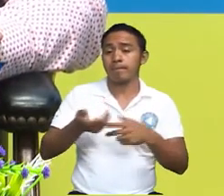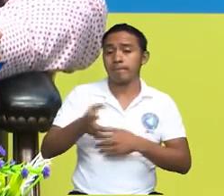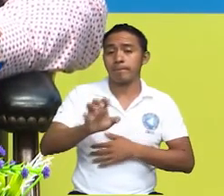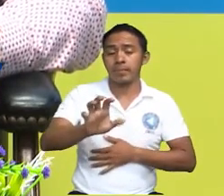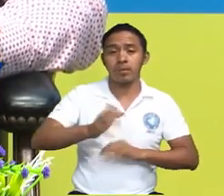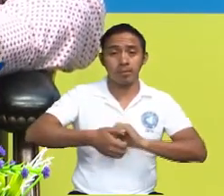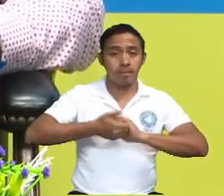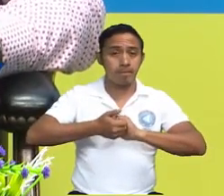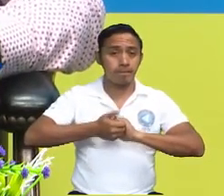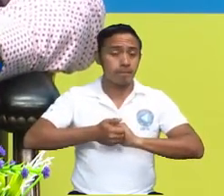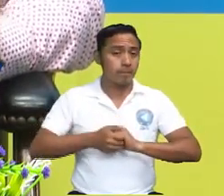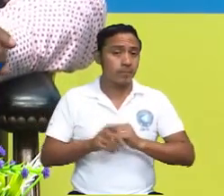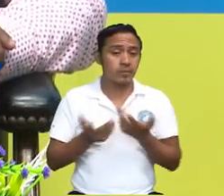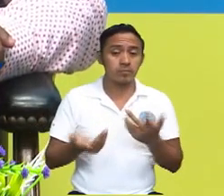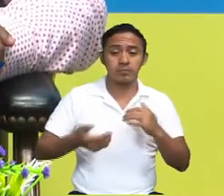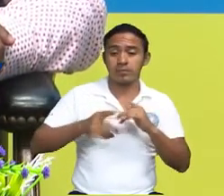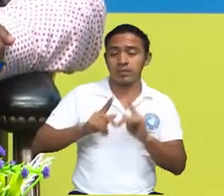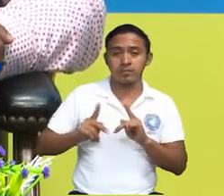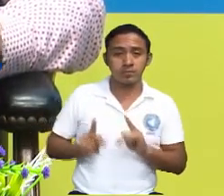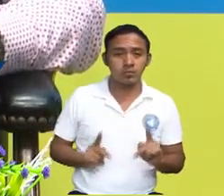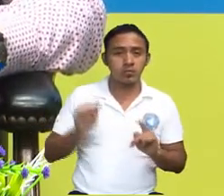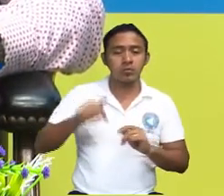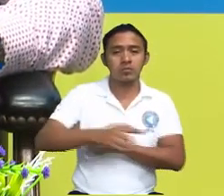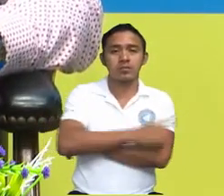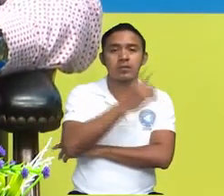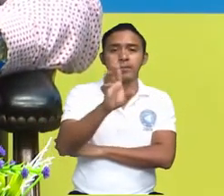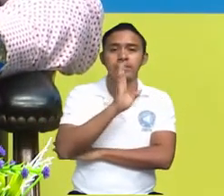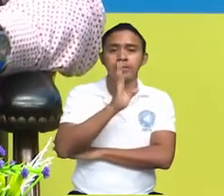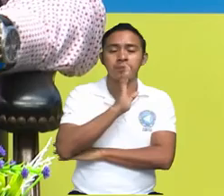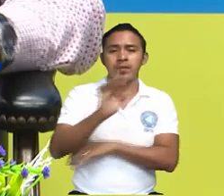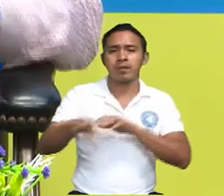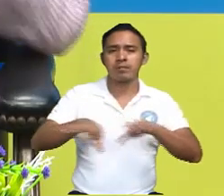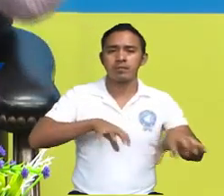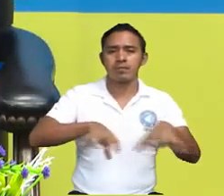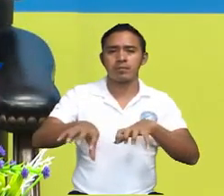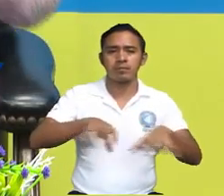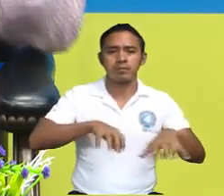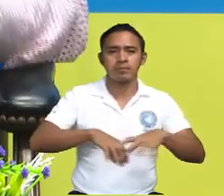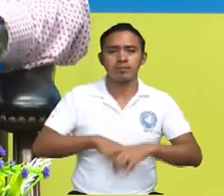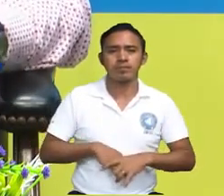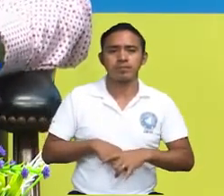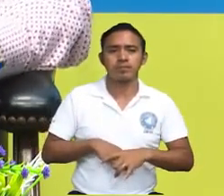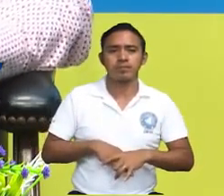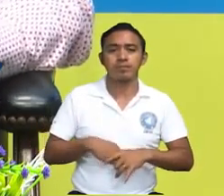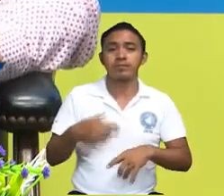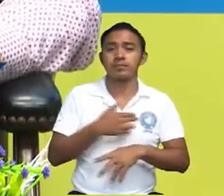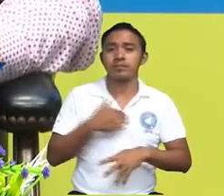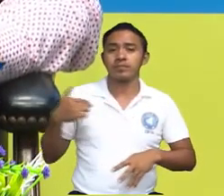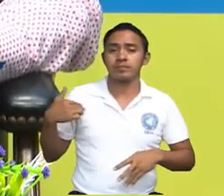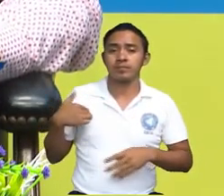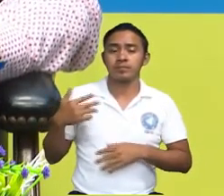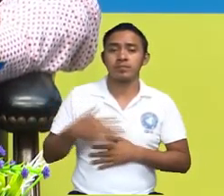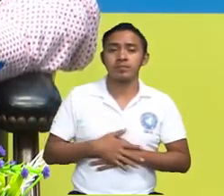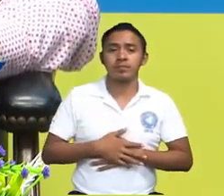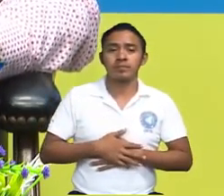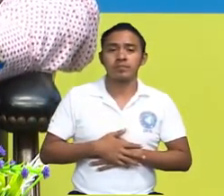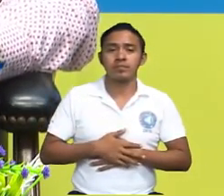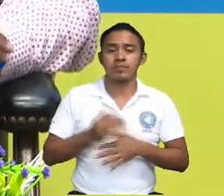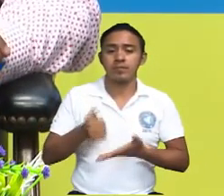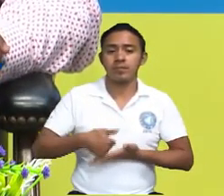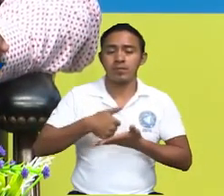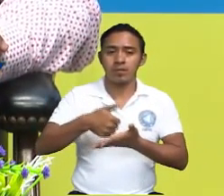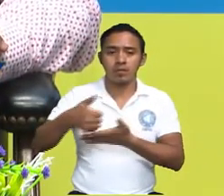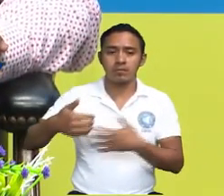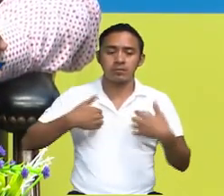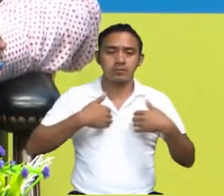mejor amigo del hombre, pues este día vamos a estar hablando de una jornada que se realiza en favor de la